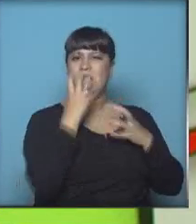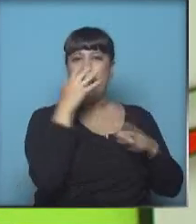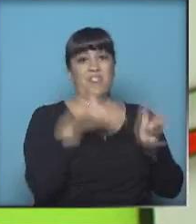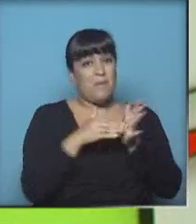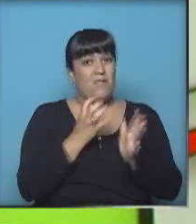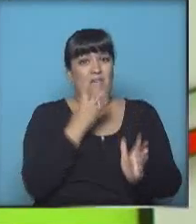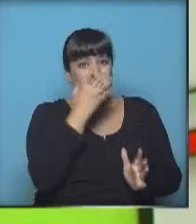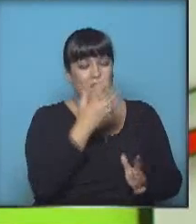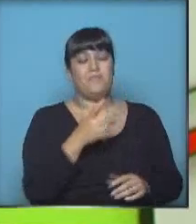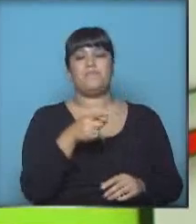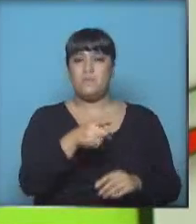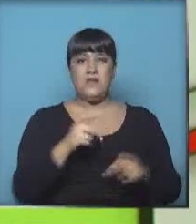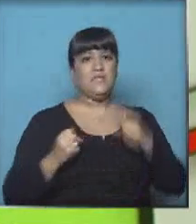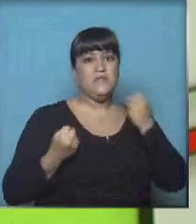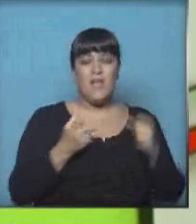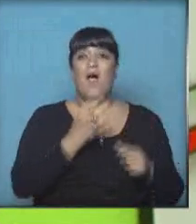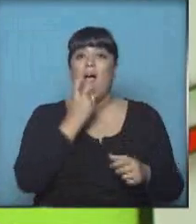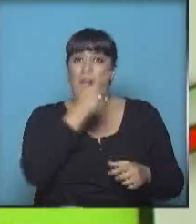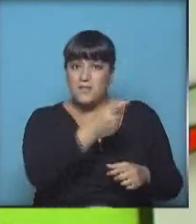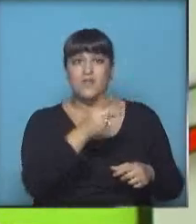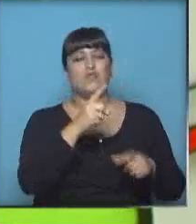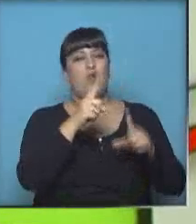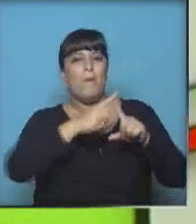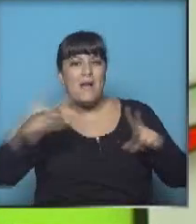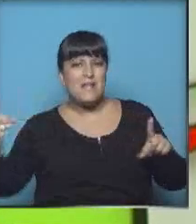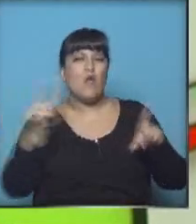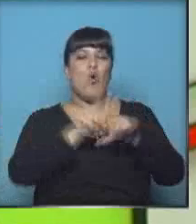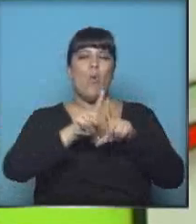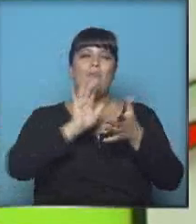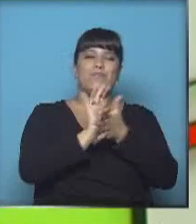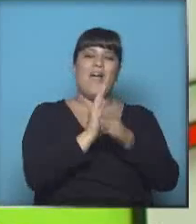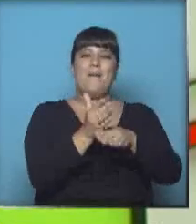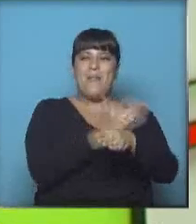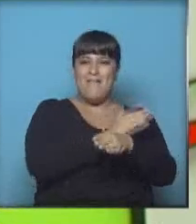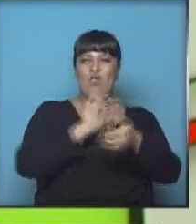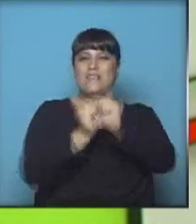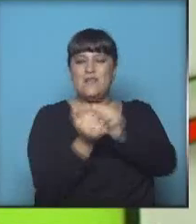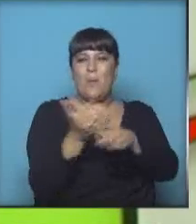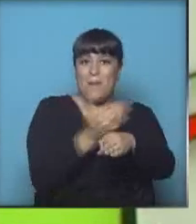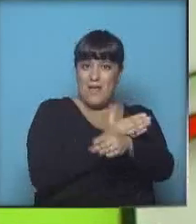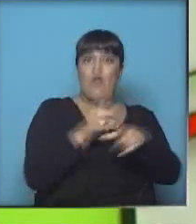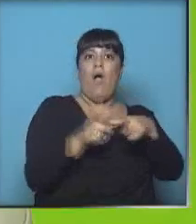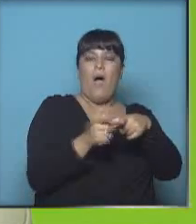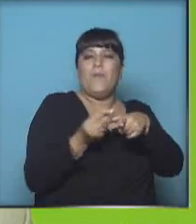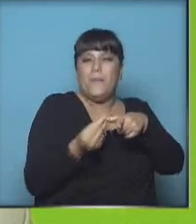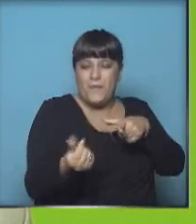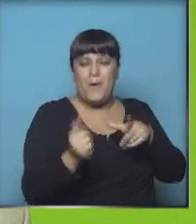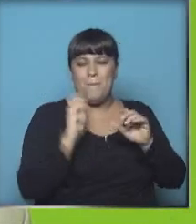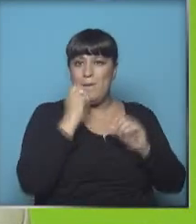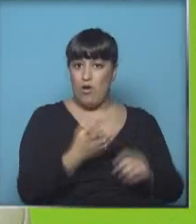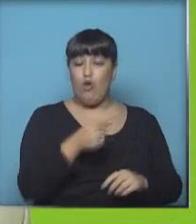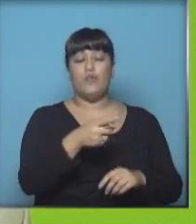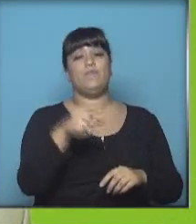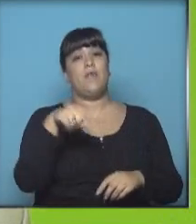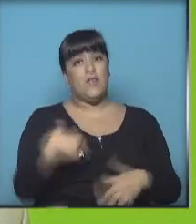la mujer, ¿sí? Claro. Entonces, cuanto más tiempo podamos prolongar todo el juego sexual previo, más lubricada va a estar esa vagina. A ver, entonces, por un